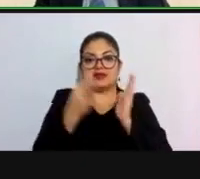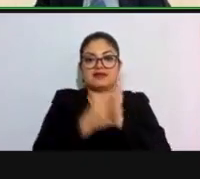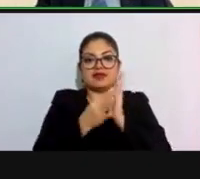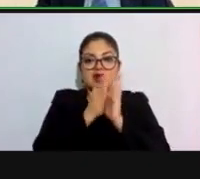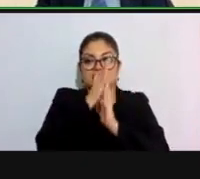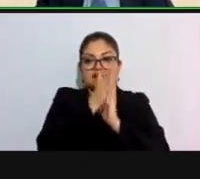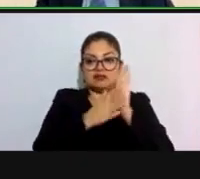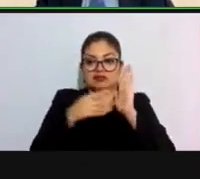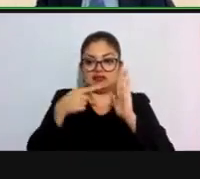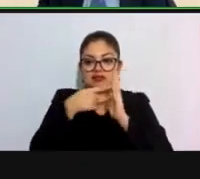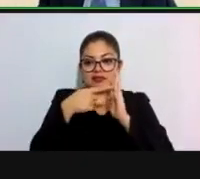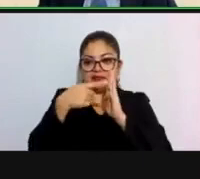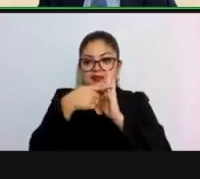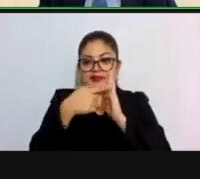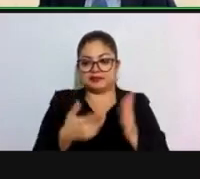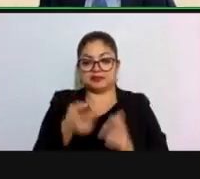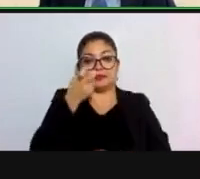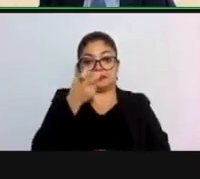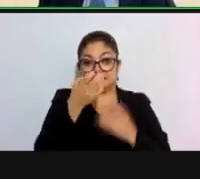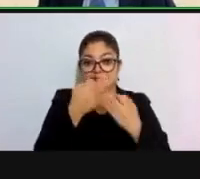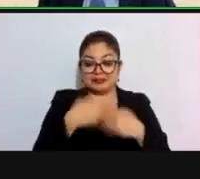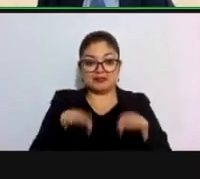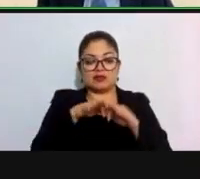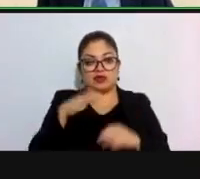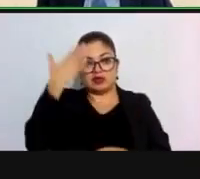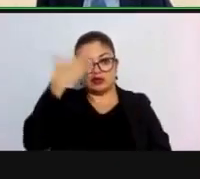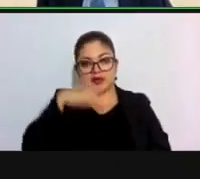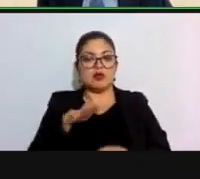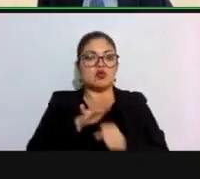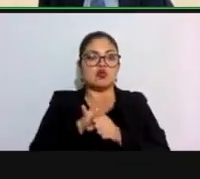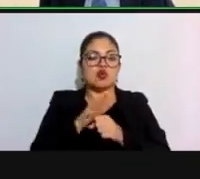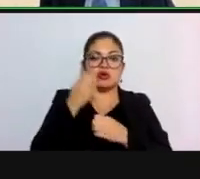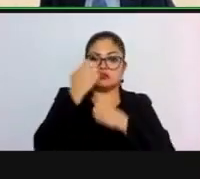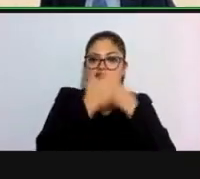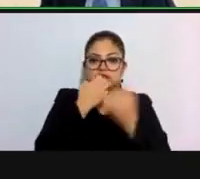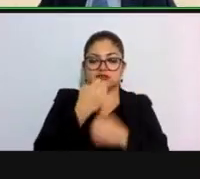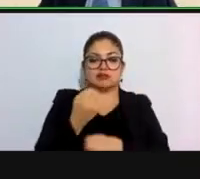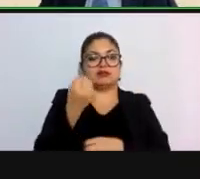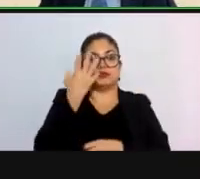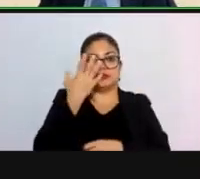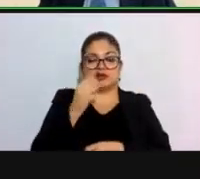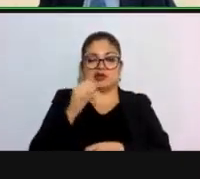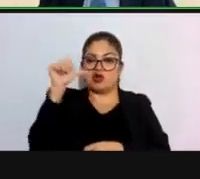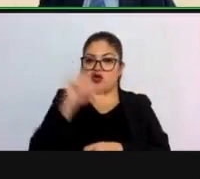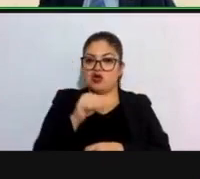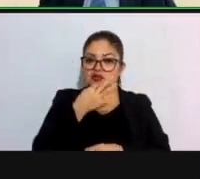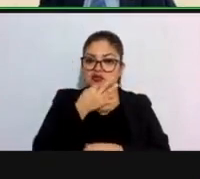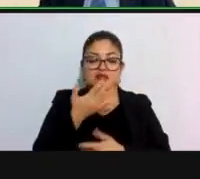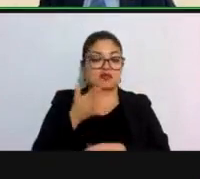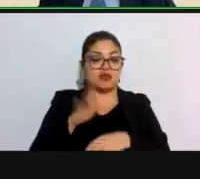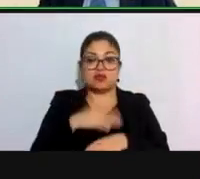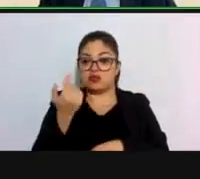el hacer diagnóstico de estos pacientes tomando radiografías de inmediato, porque si no ocurre que la